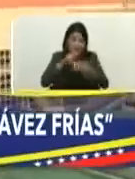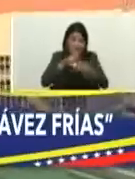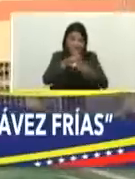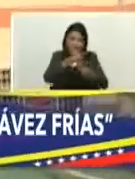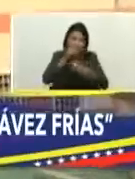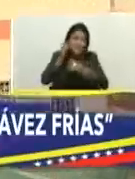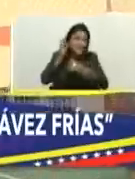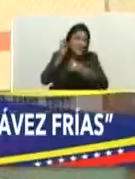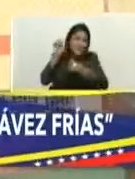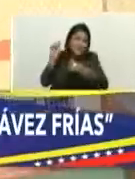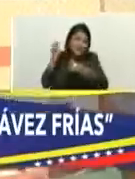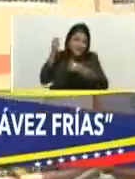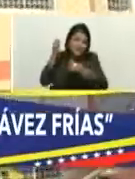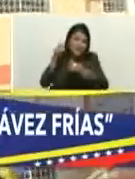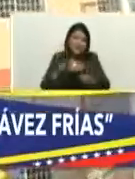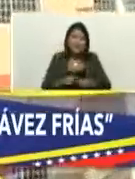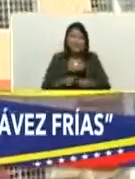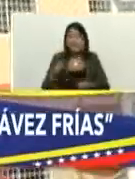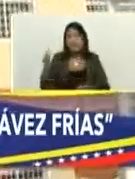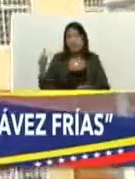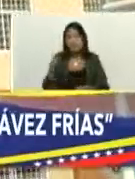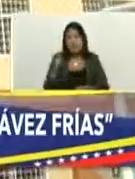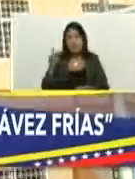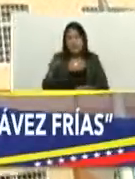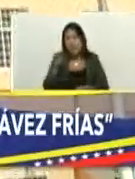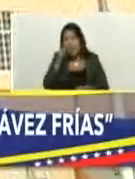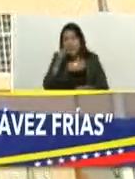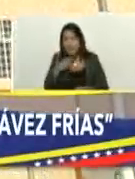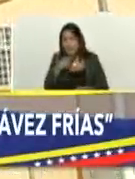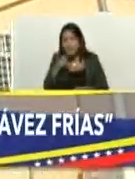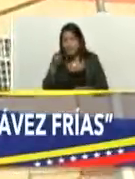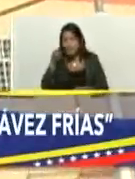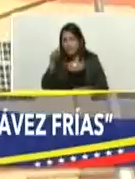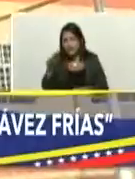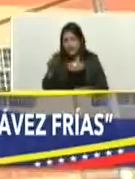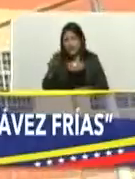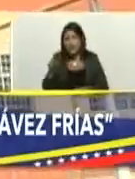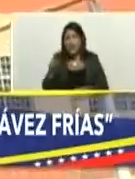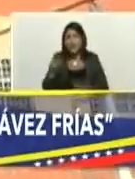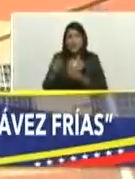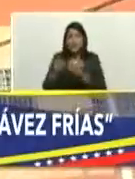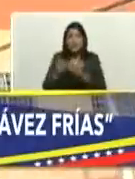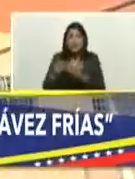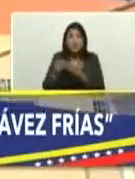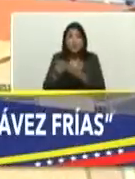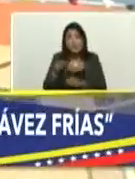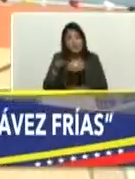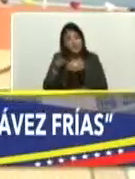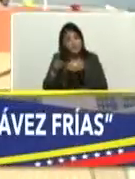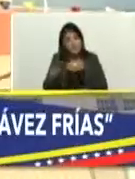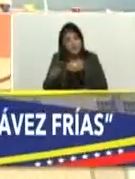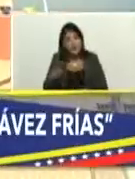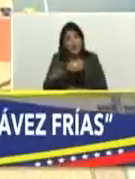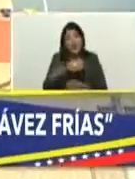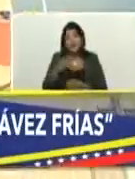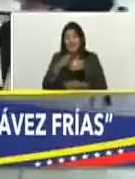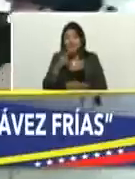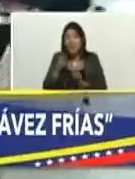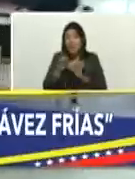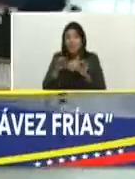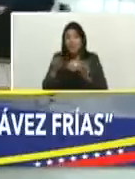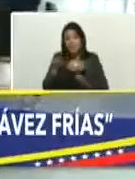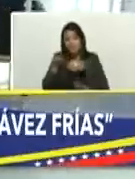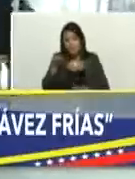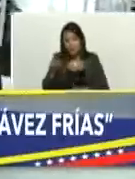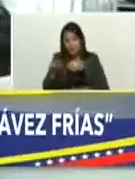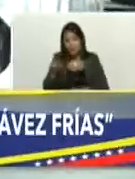pero aquí tenemos a un vocero estrella de la OVE, un estudiante, bueno, revolucionario. ¿Qué